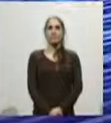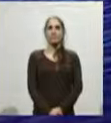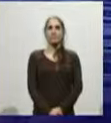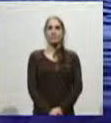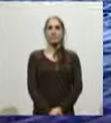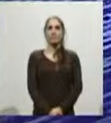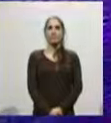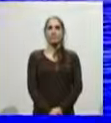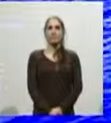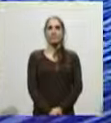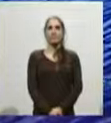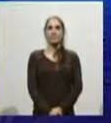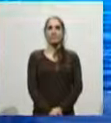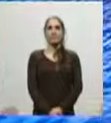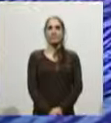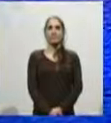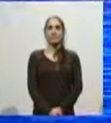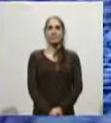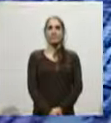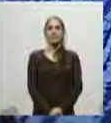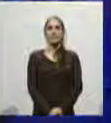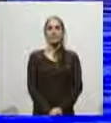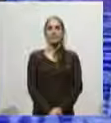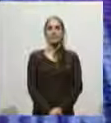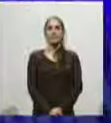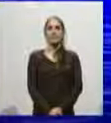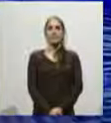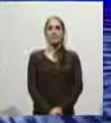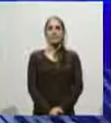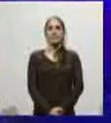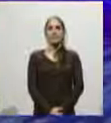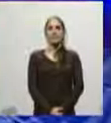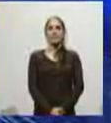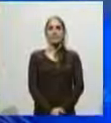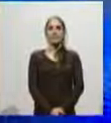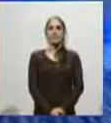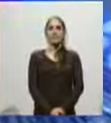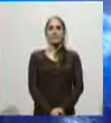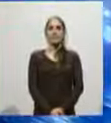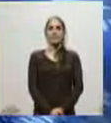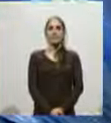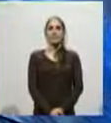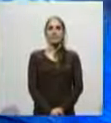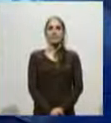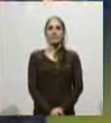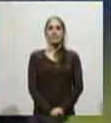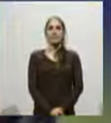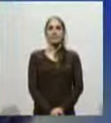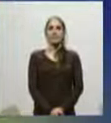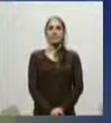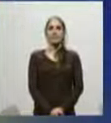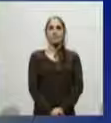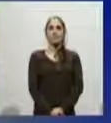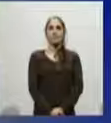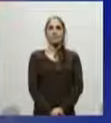3, 2, 1. ¿Cómo pretendes querer si vivo en Saturno y tú en Aranjuez? No